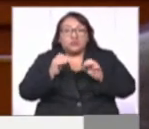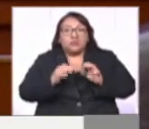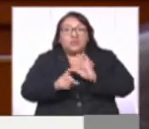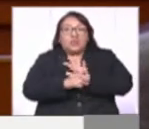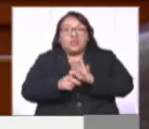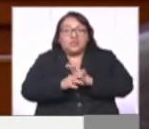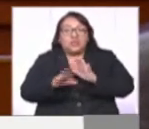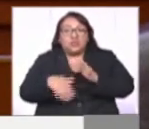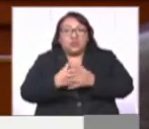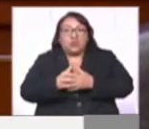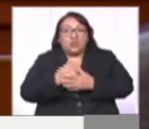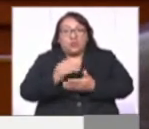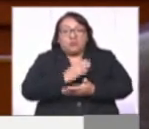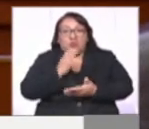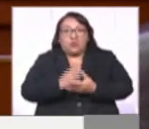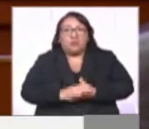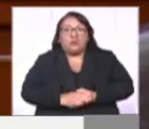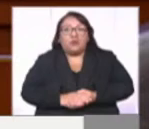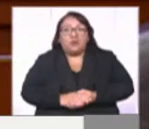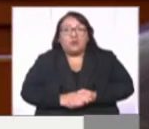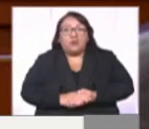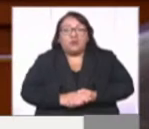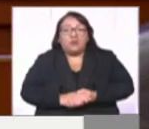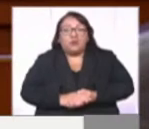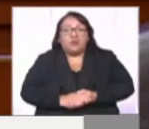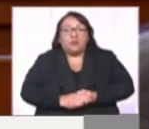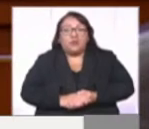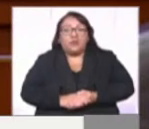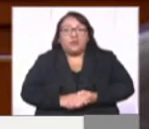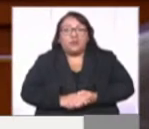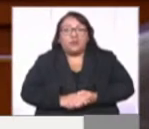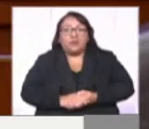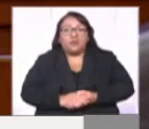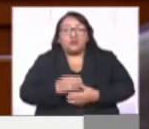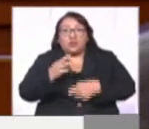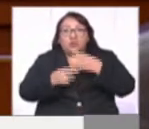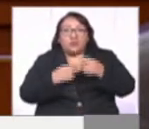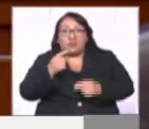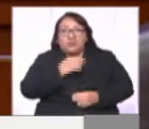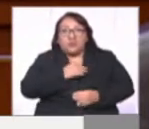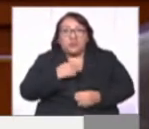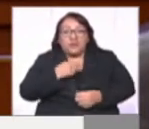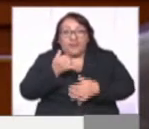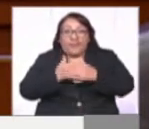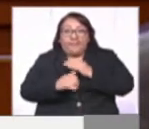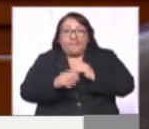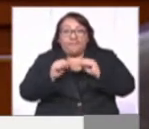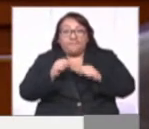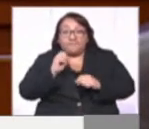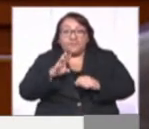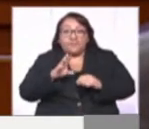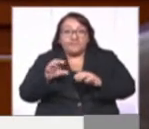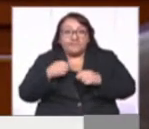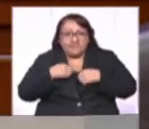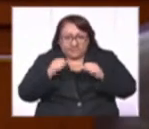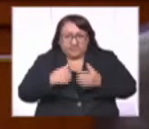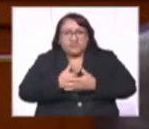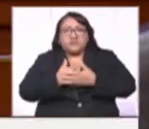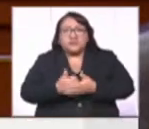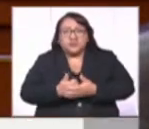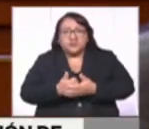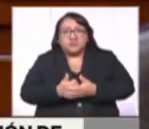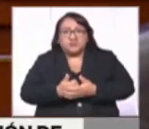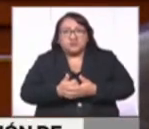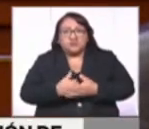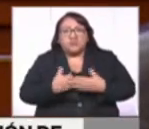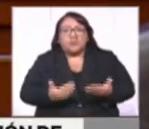legalicen todo el problema. O sea, como le vuelvo a repetir, el Ministerio del Interior dice, yo sí te ayudo, porque nos